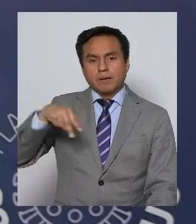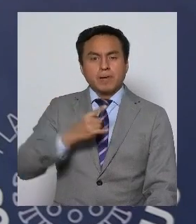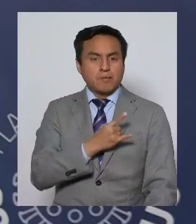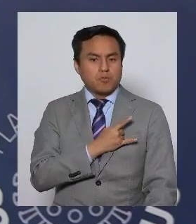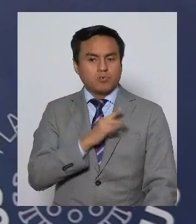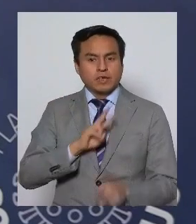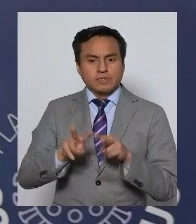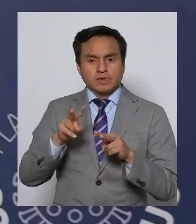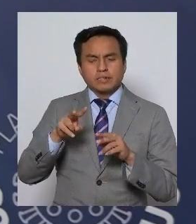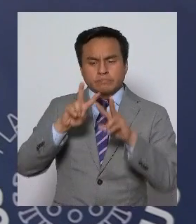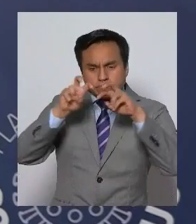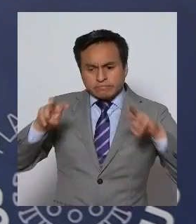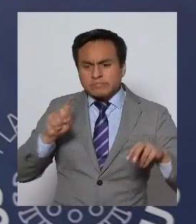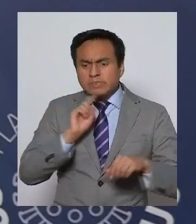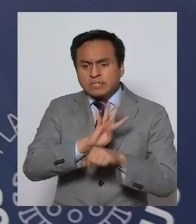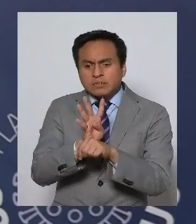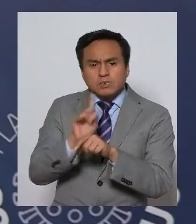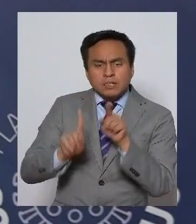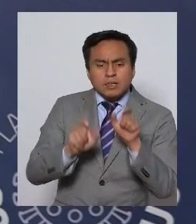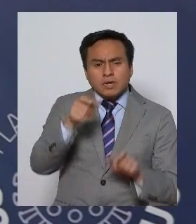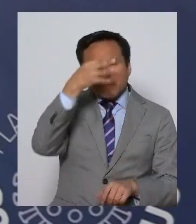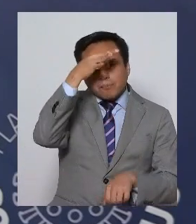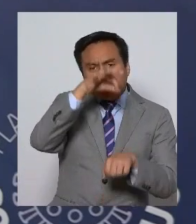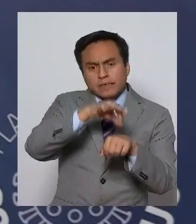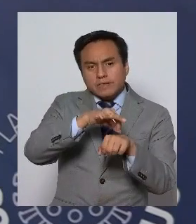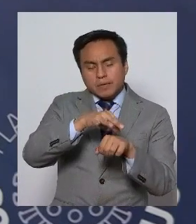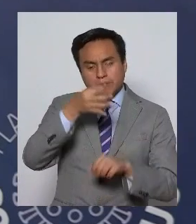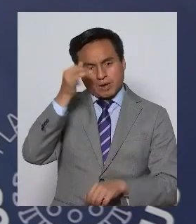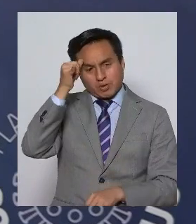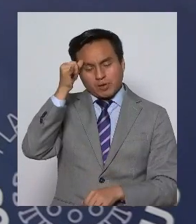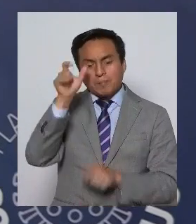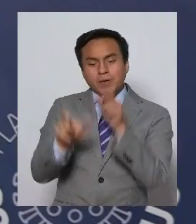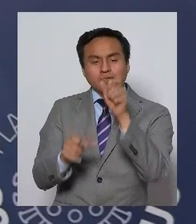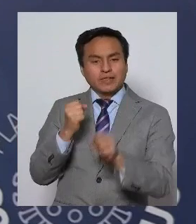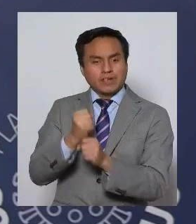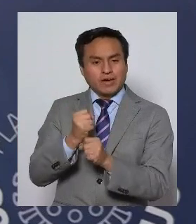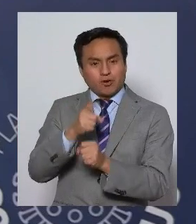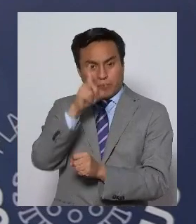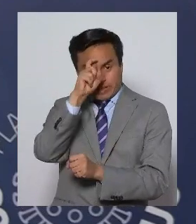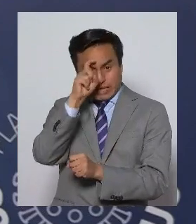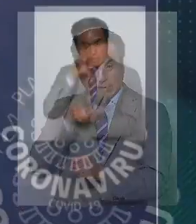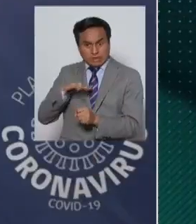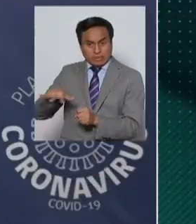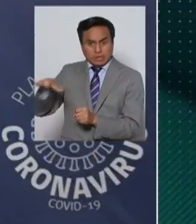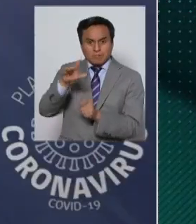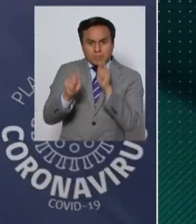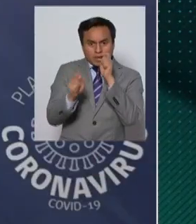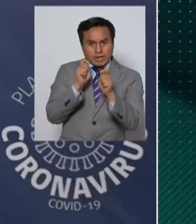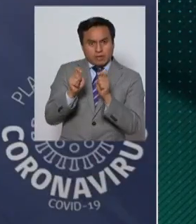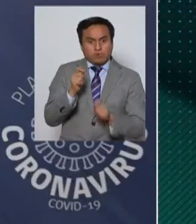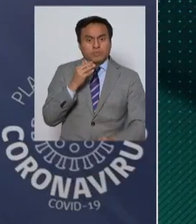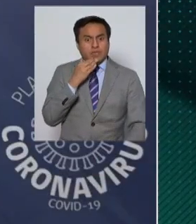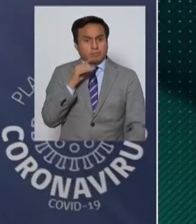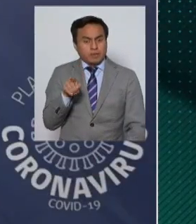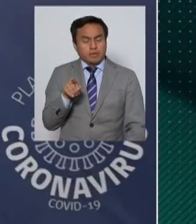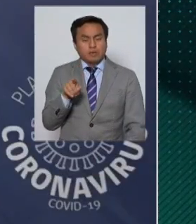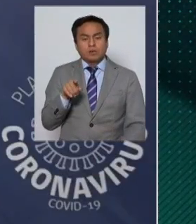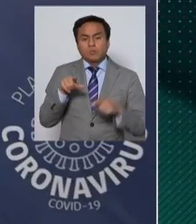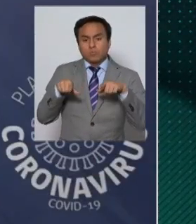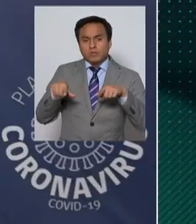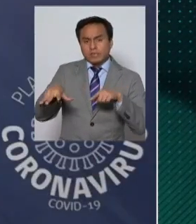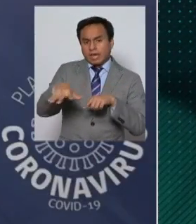testeo sistemático de los pacientes, perdón, del personal de los lugares de más riesgo, incluso en unidades